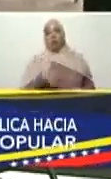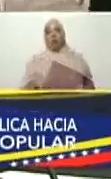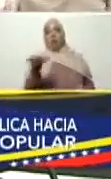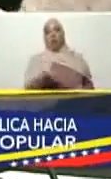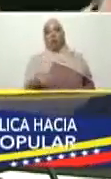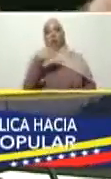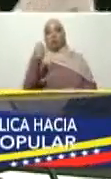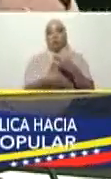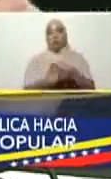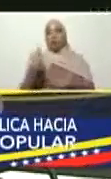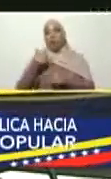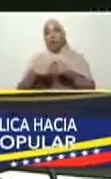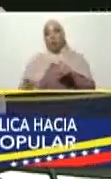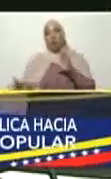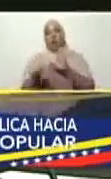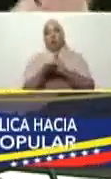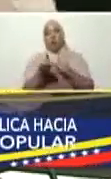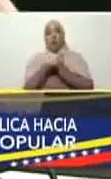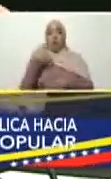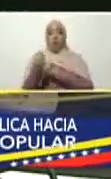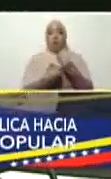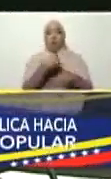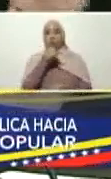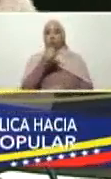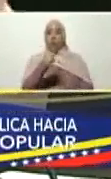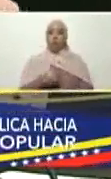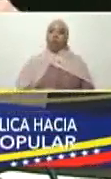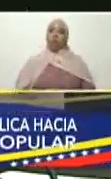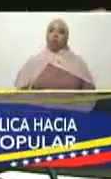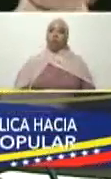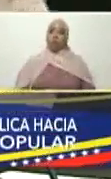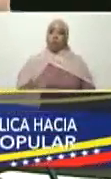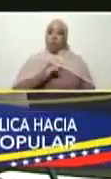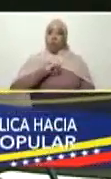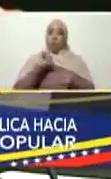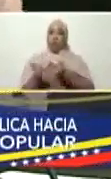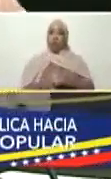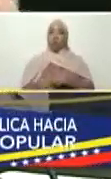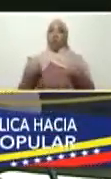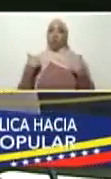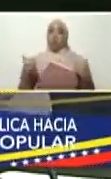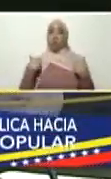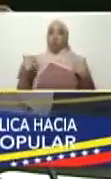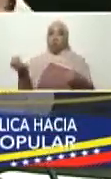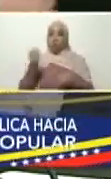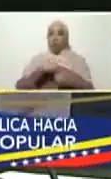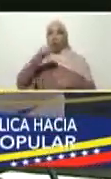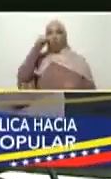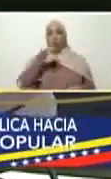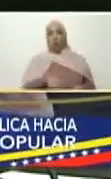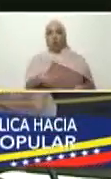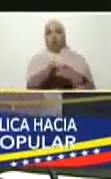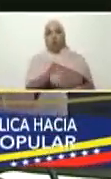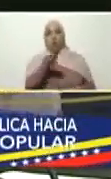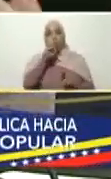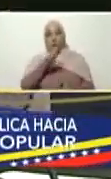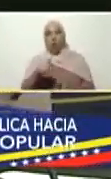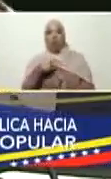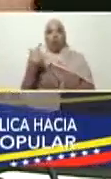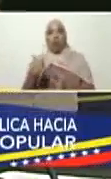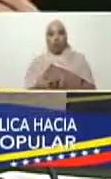las otras leyes del ordenamiento jurídico venezolano que deben ser transformadas para que se incorpore el Poder Popular, resulten